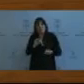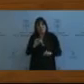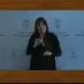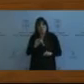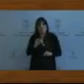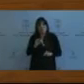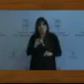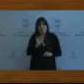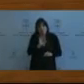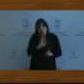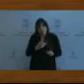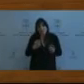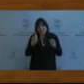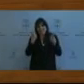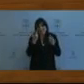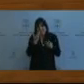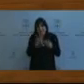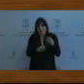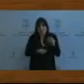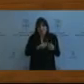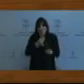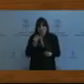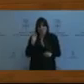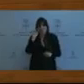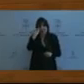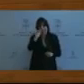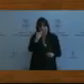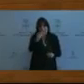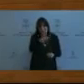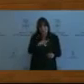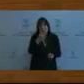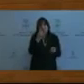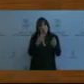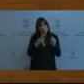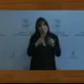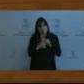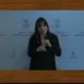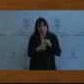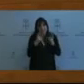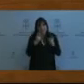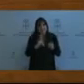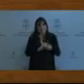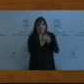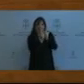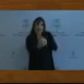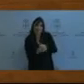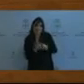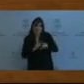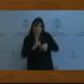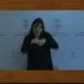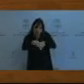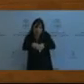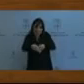forestal de algunas áreas al agrario. Pero eso probablemente es verdad que sea demasiado complicado dentro de una